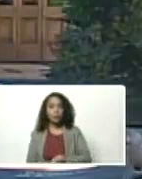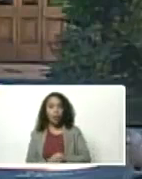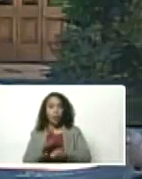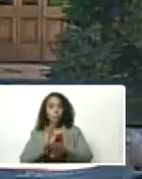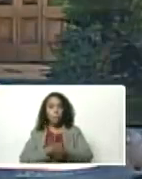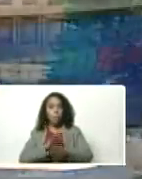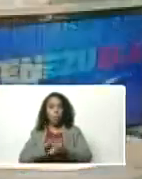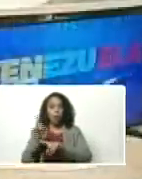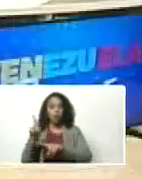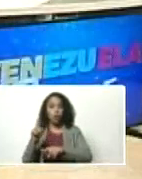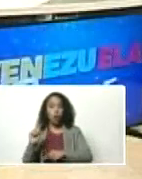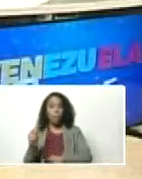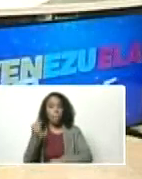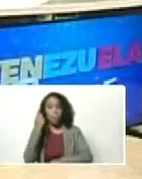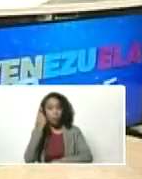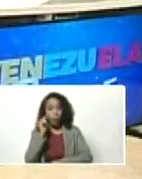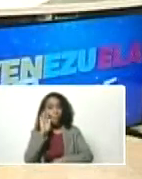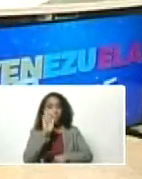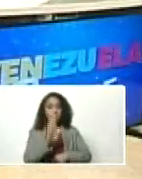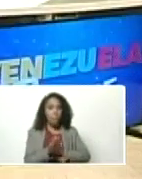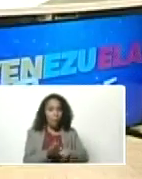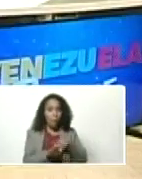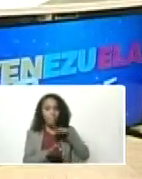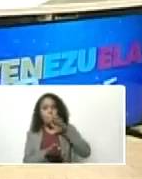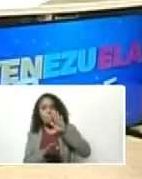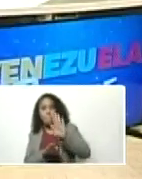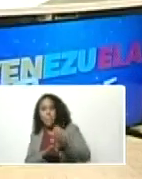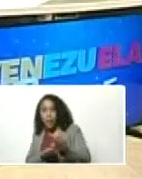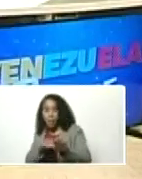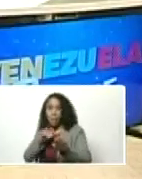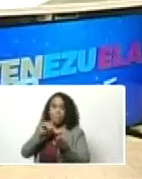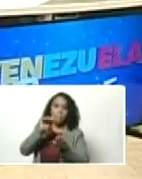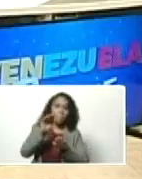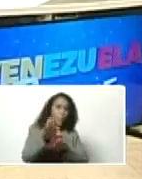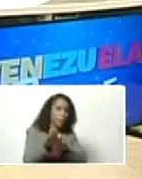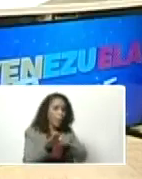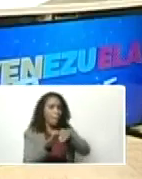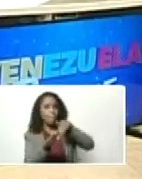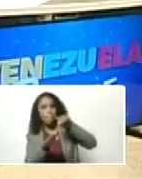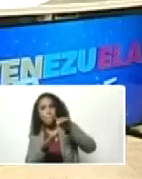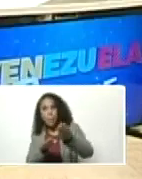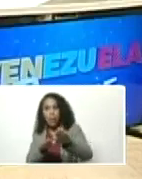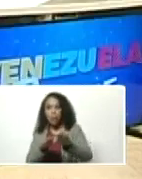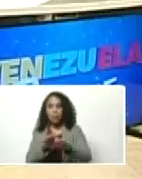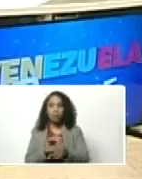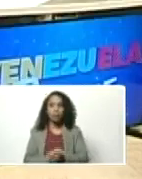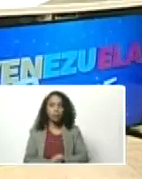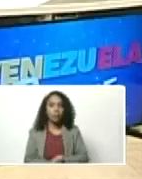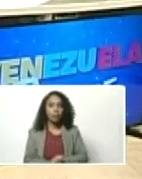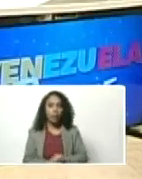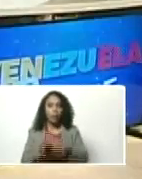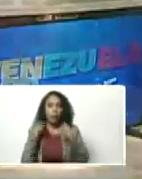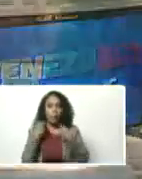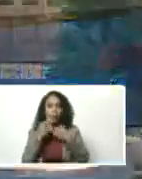son primeros pasos. Un paso, dos pasos, tres pasos para